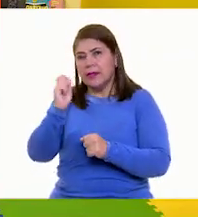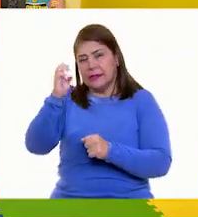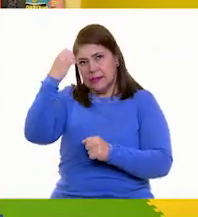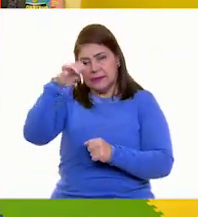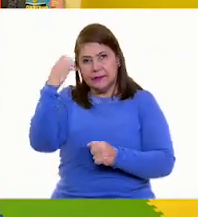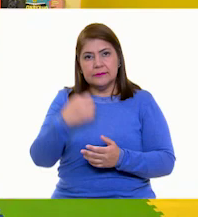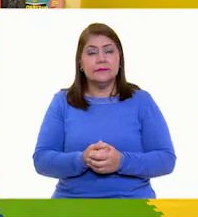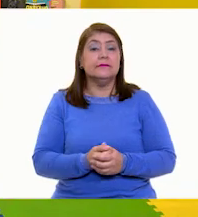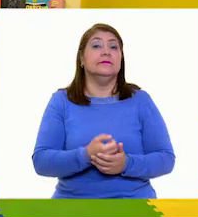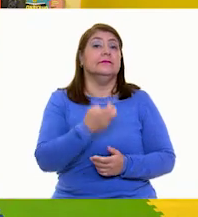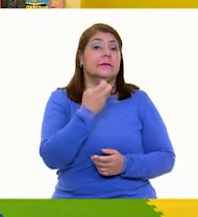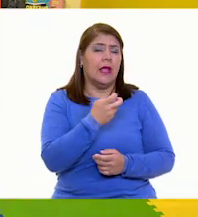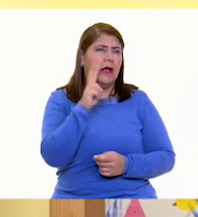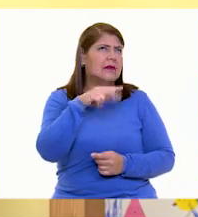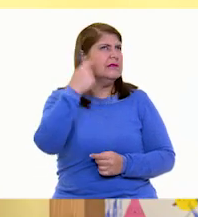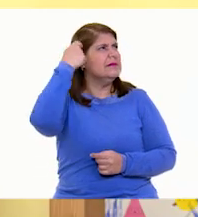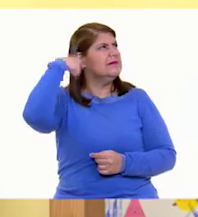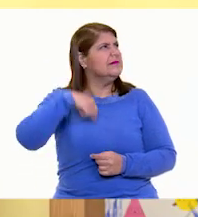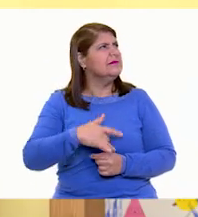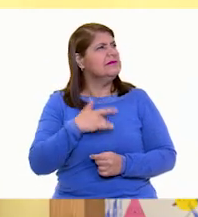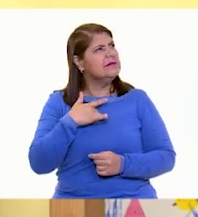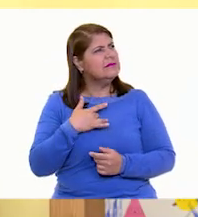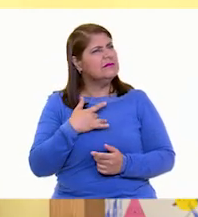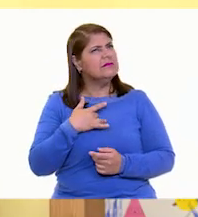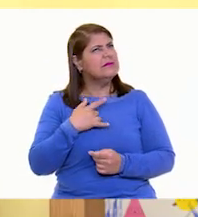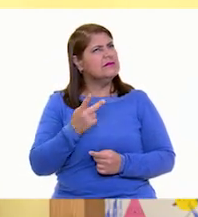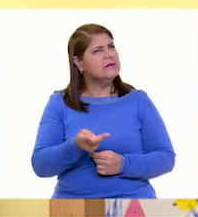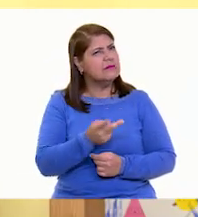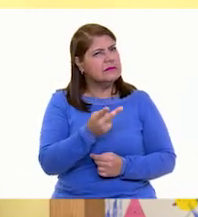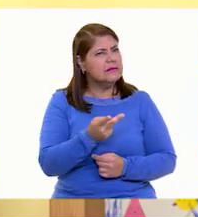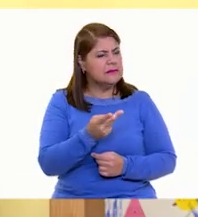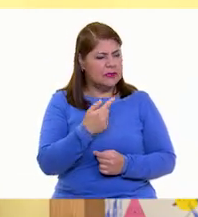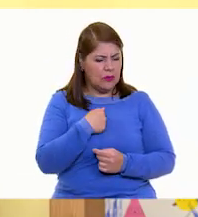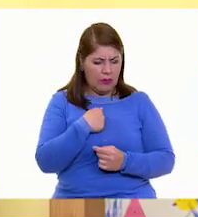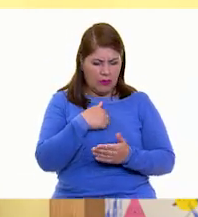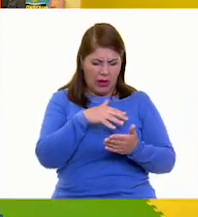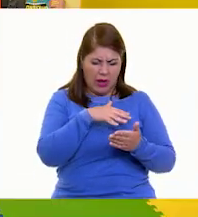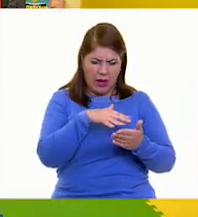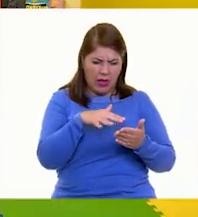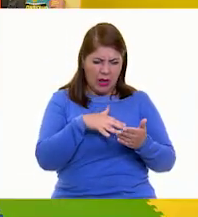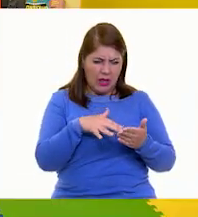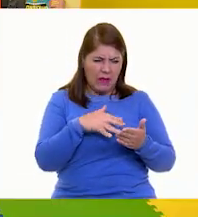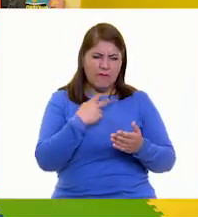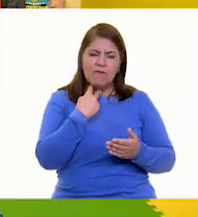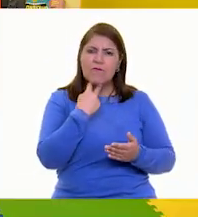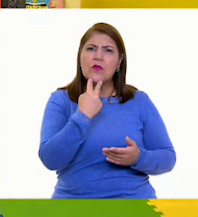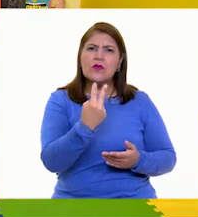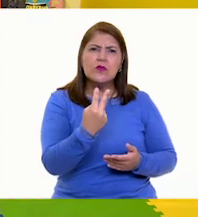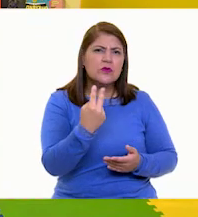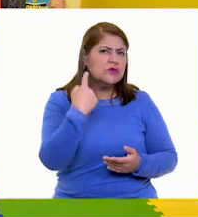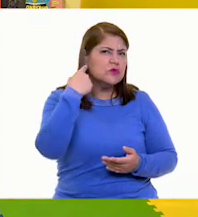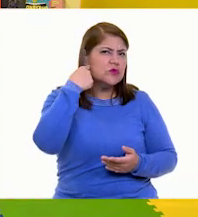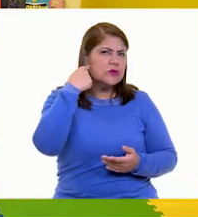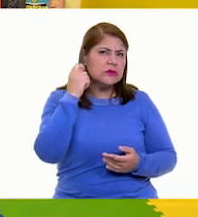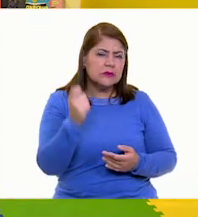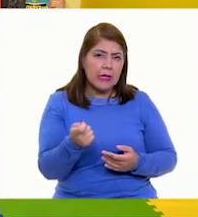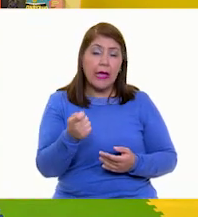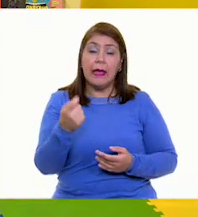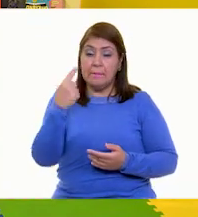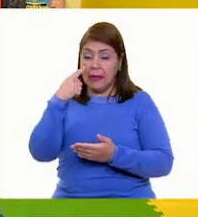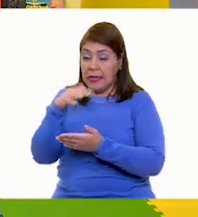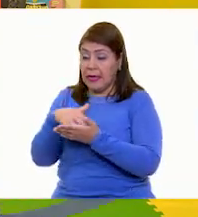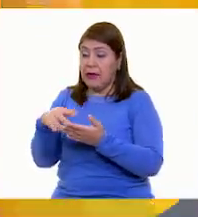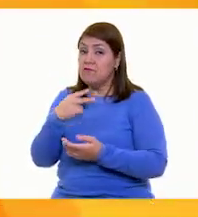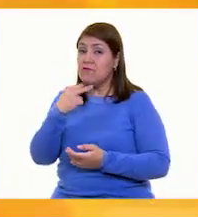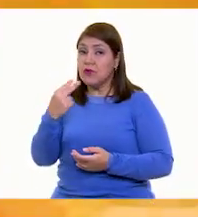nos lleva a la pregunta, ¿cómo leer en voz alta? Para leer en voz alta es